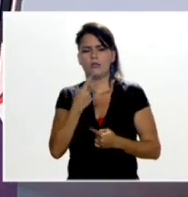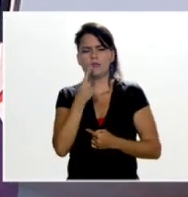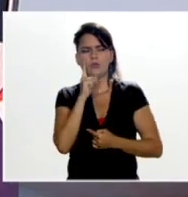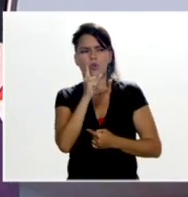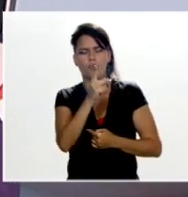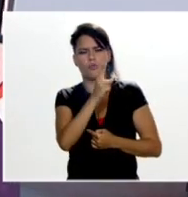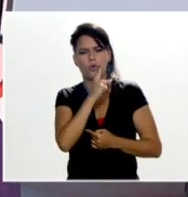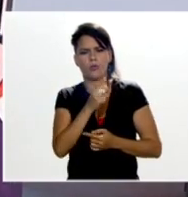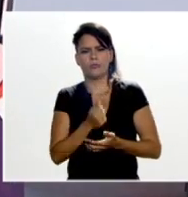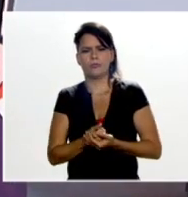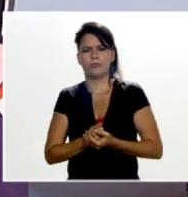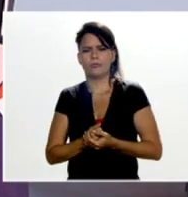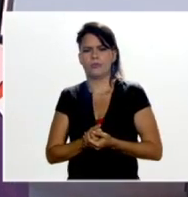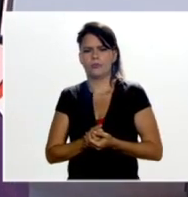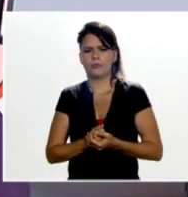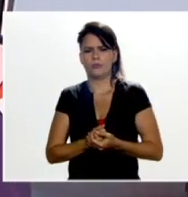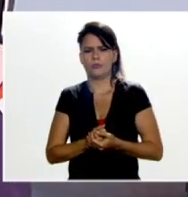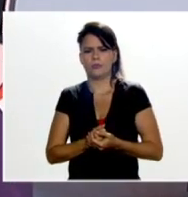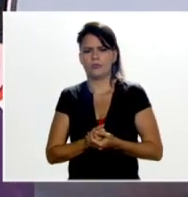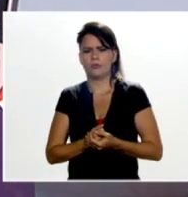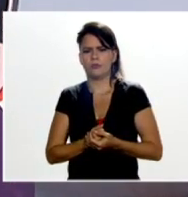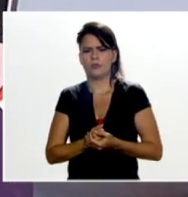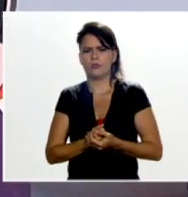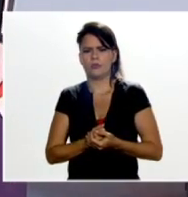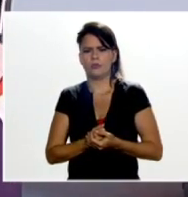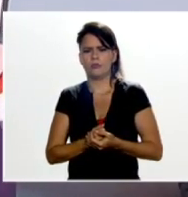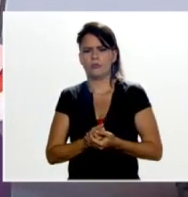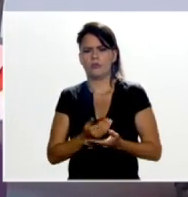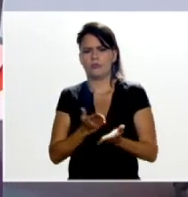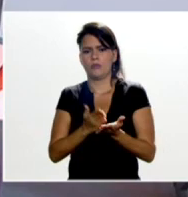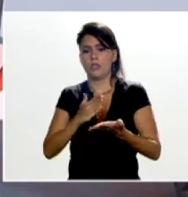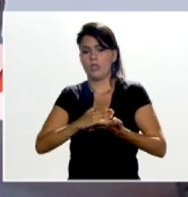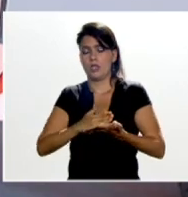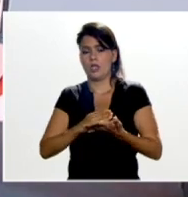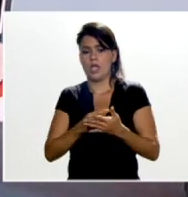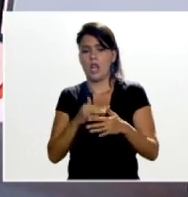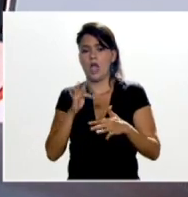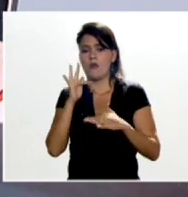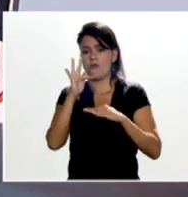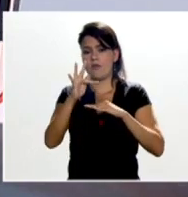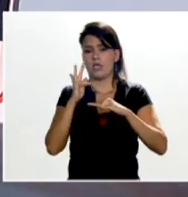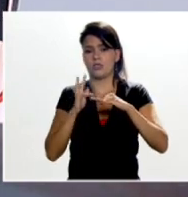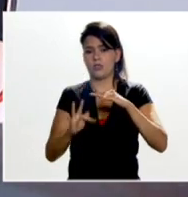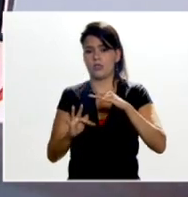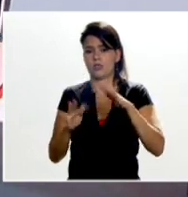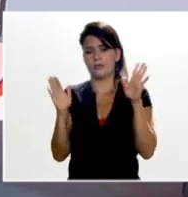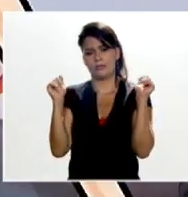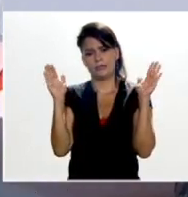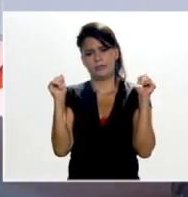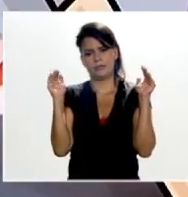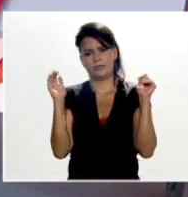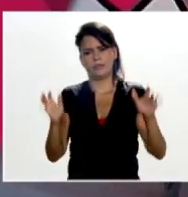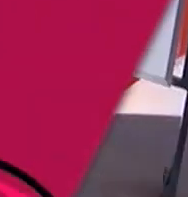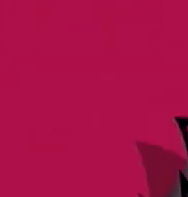denominó la pastelería de las fracciones. Entonces me retiro, pero continúen con el video.